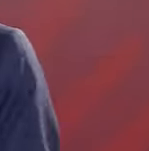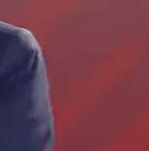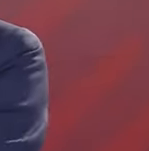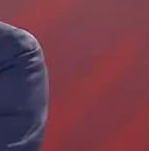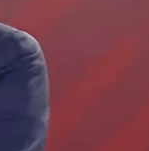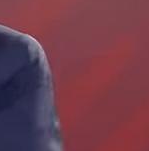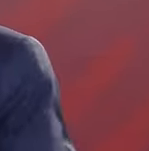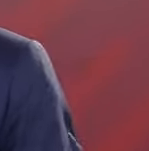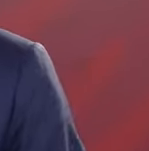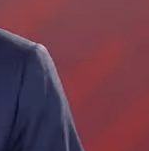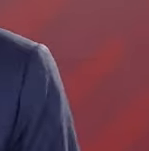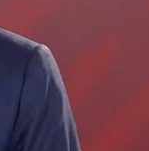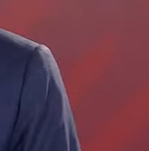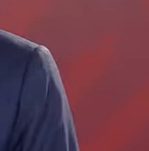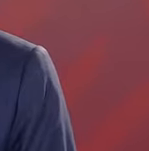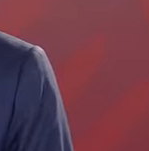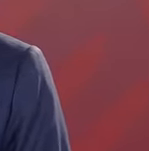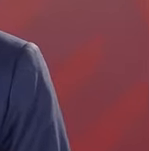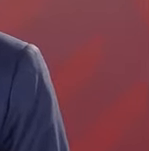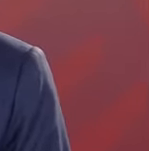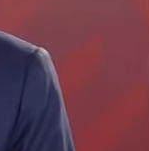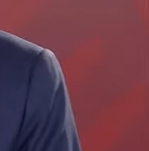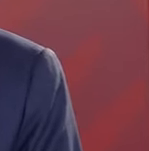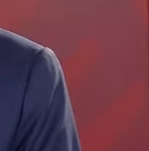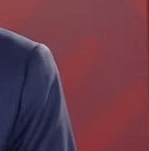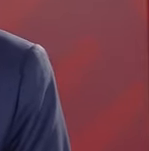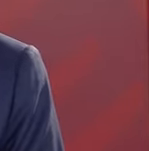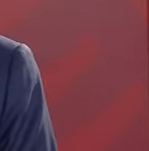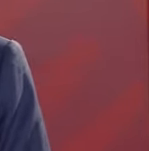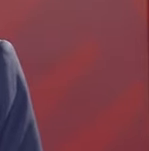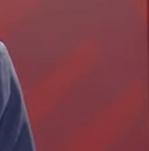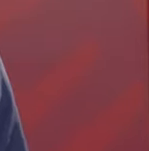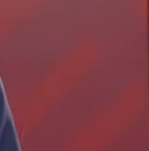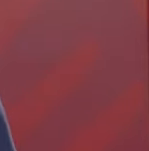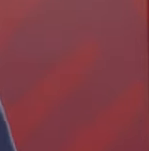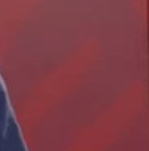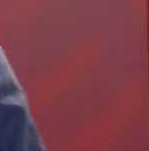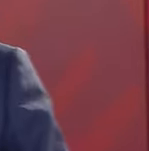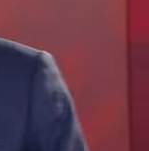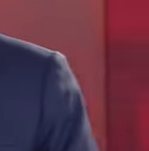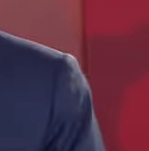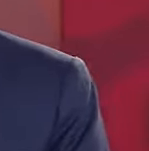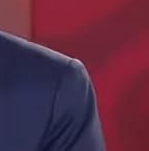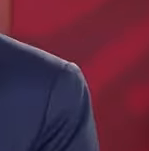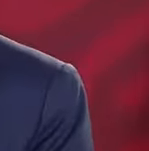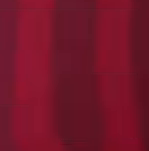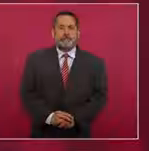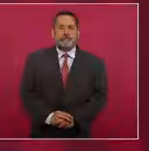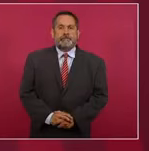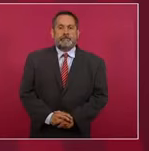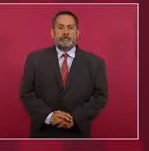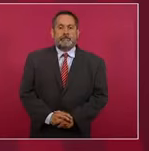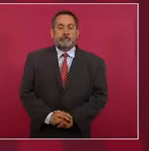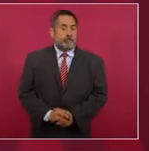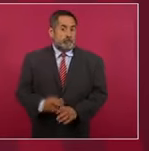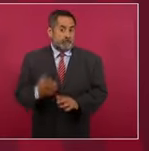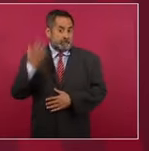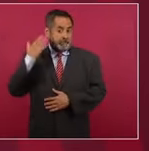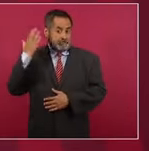Es accesorio. Lo fundamental en un país en donde imperaba la corrupción